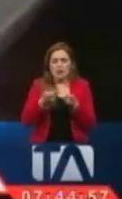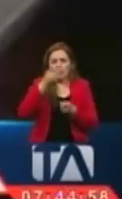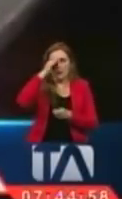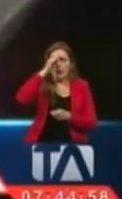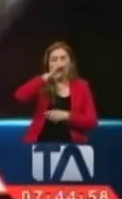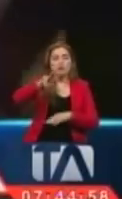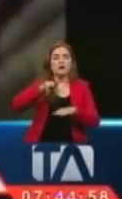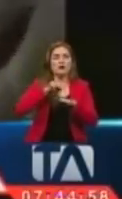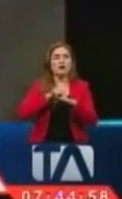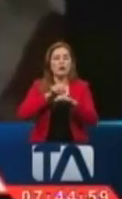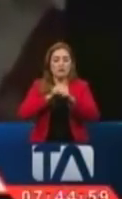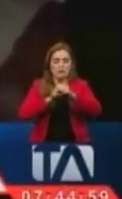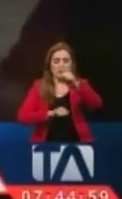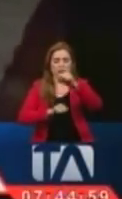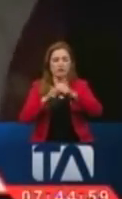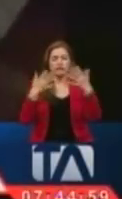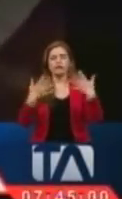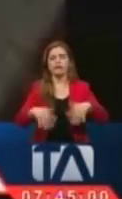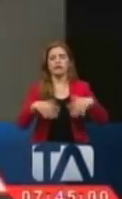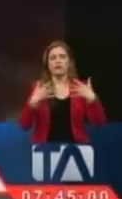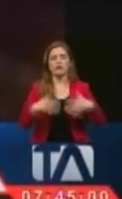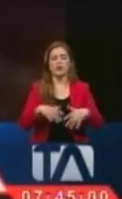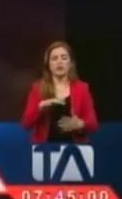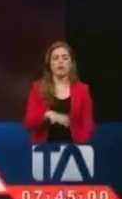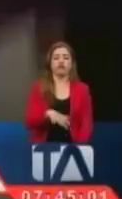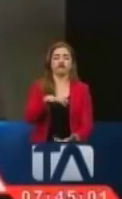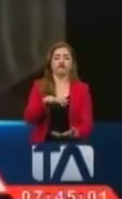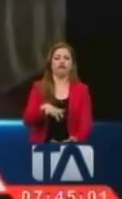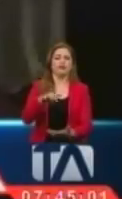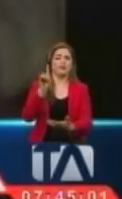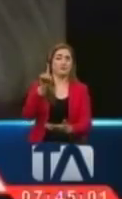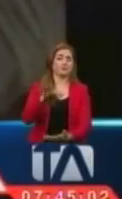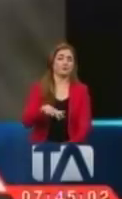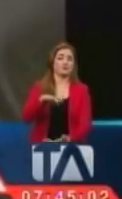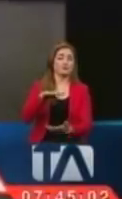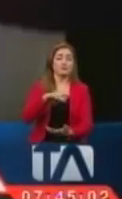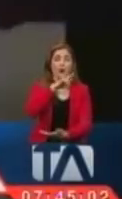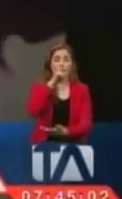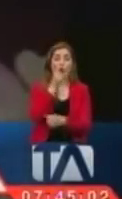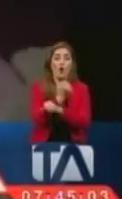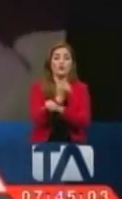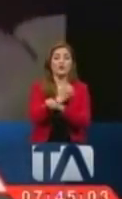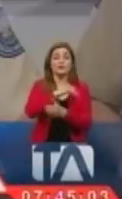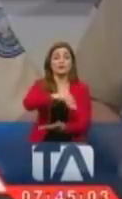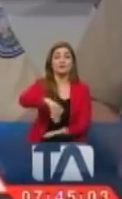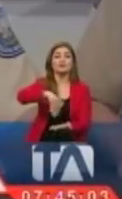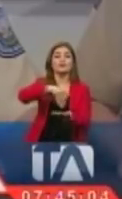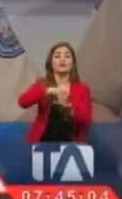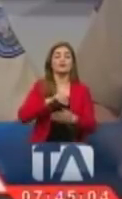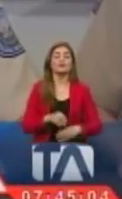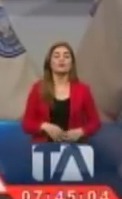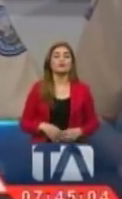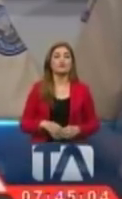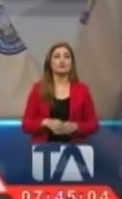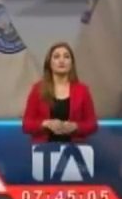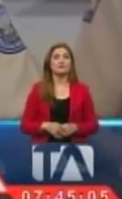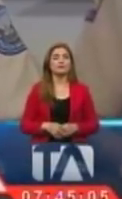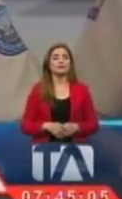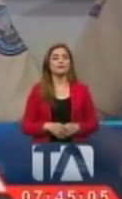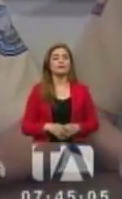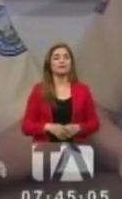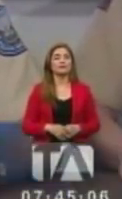nacional logró la incautación de una tonelada de clorhidrato de cocaína en manabí y esto ocurrió